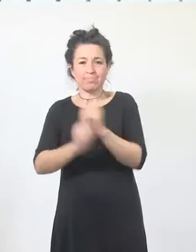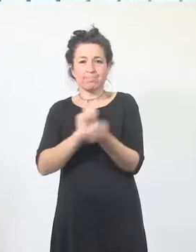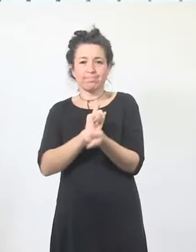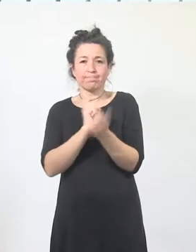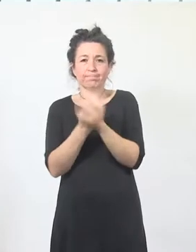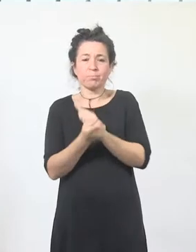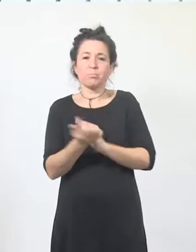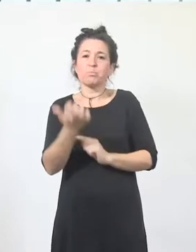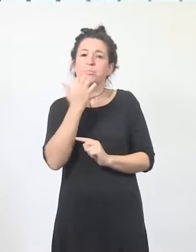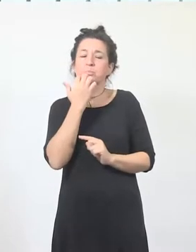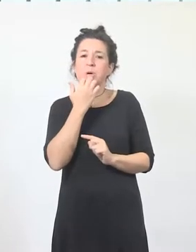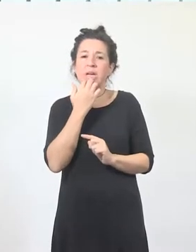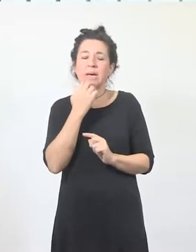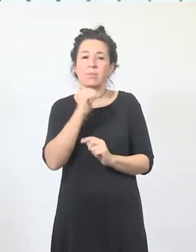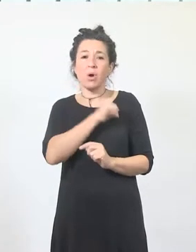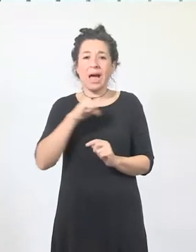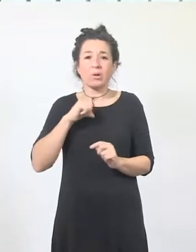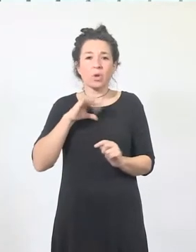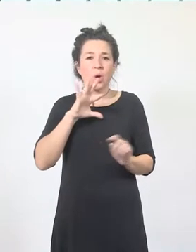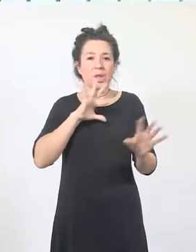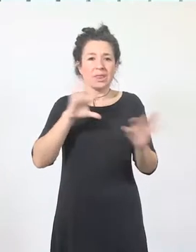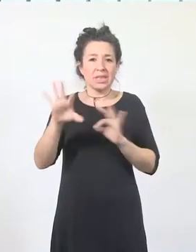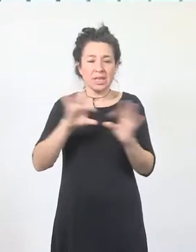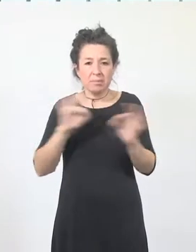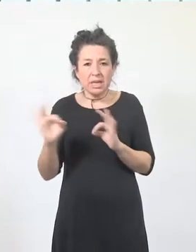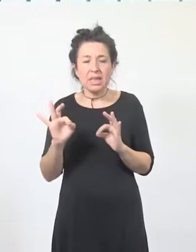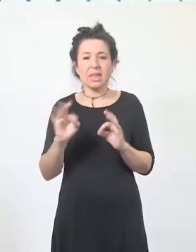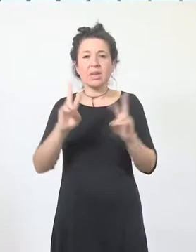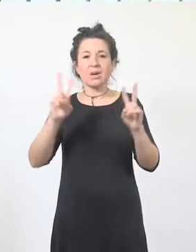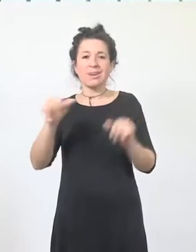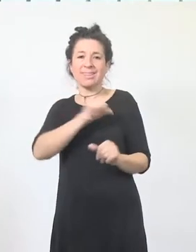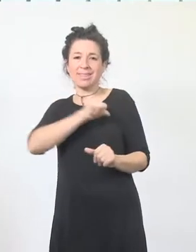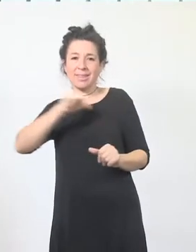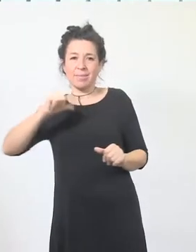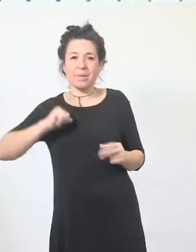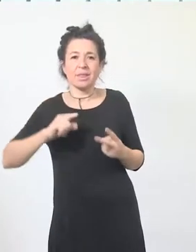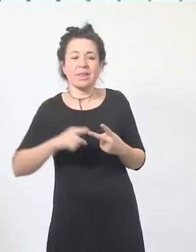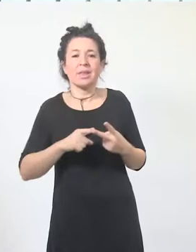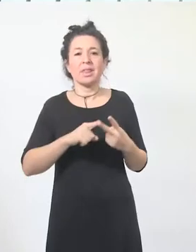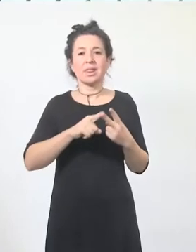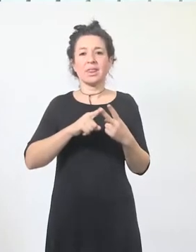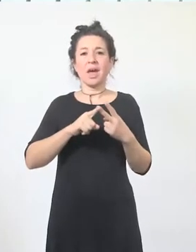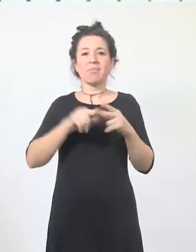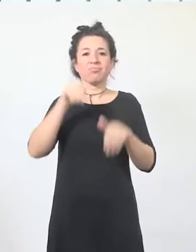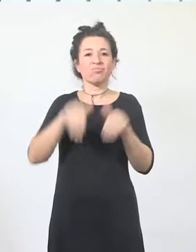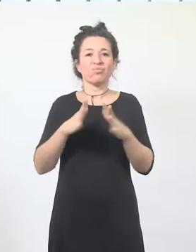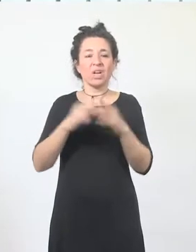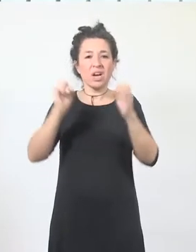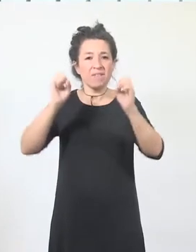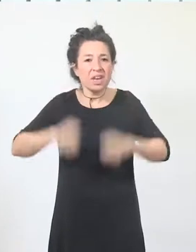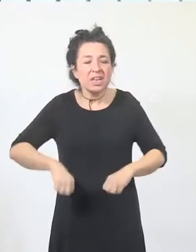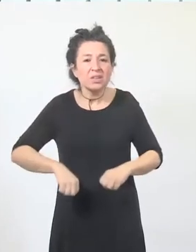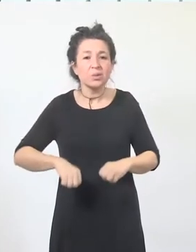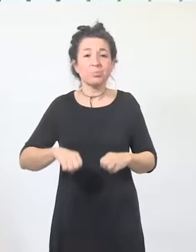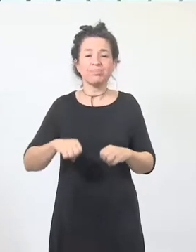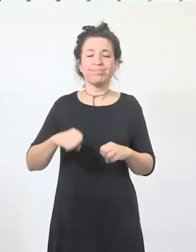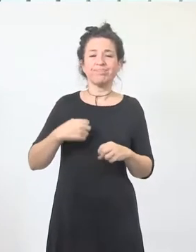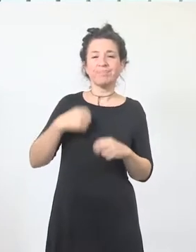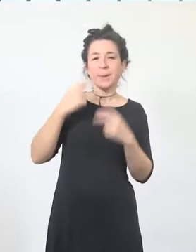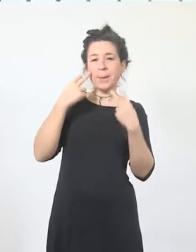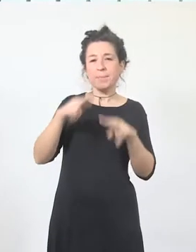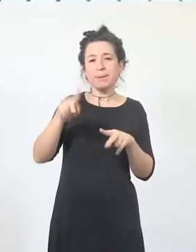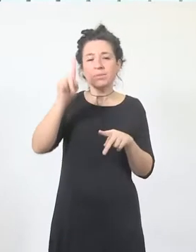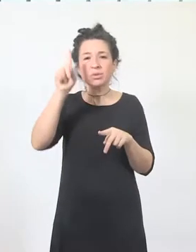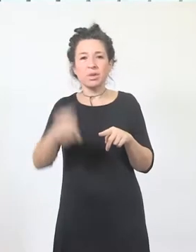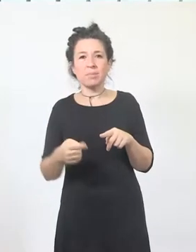estratégicos, como el tema de la autodeterminación, como el tema de la independencia, como el tema del referéndum. Estamos